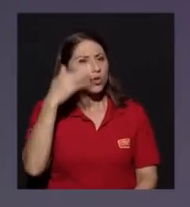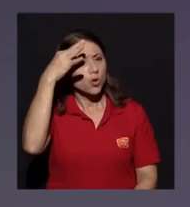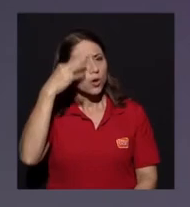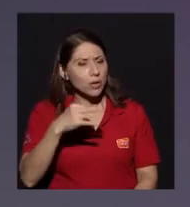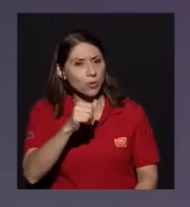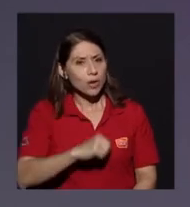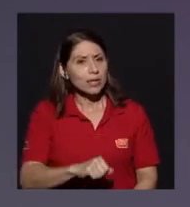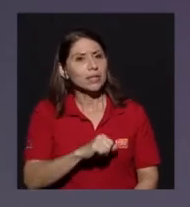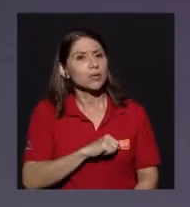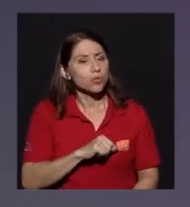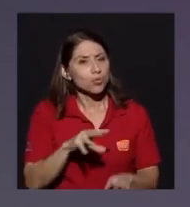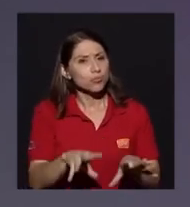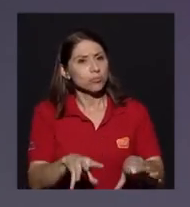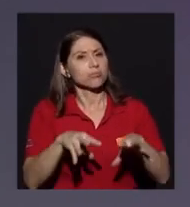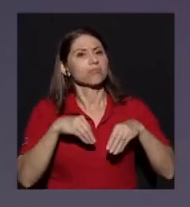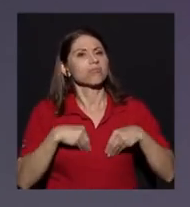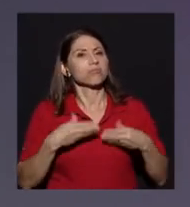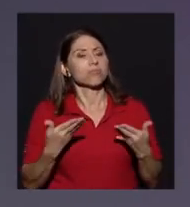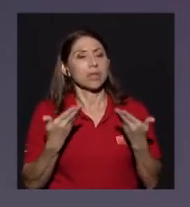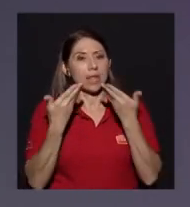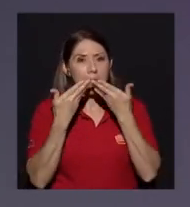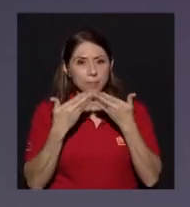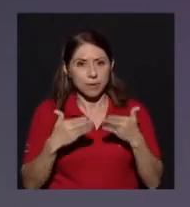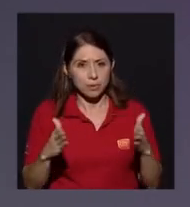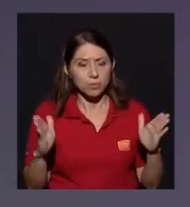apertura una actitud